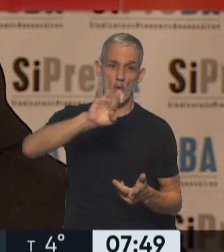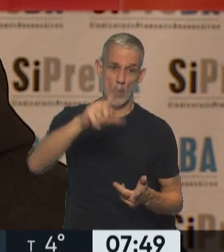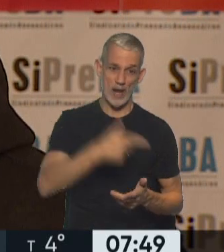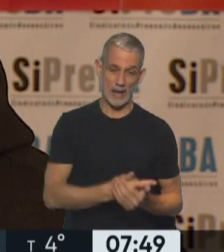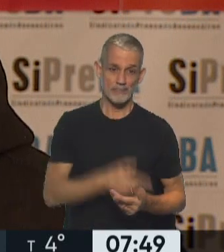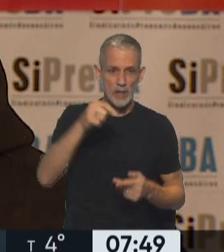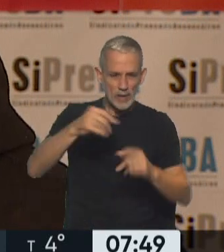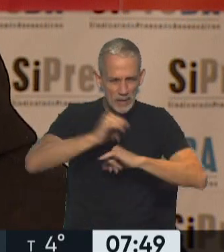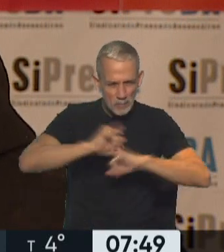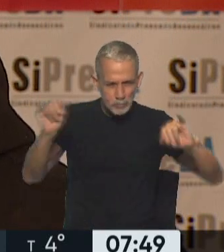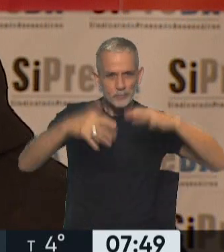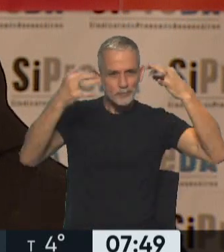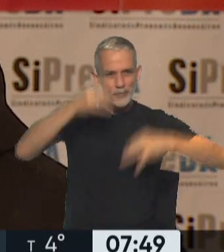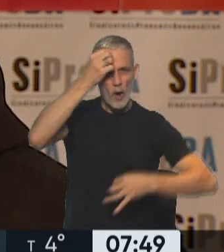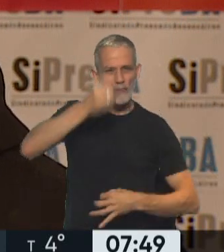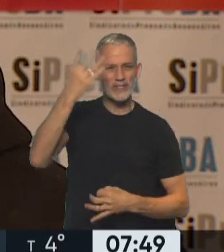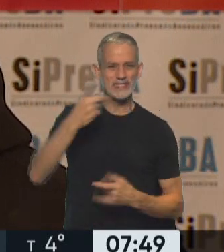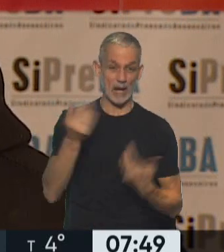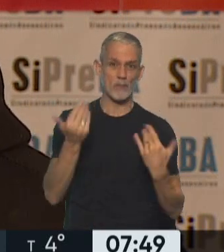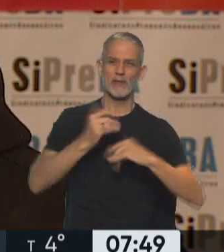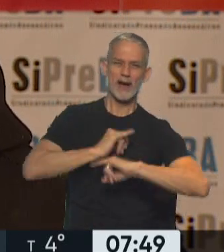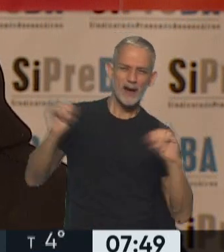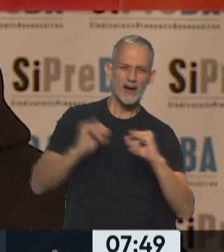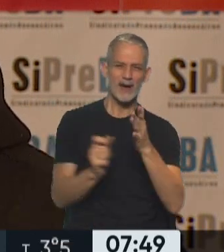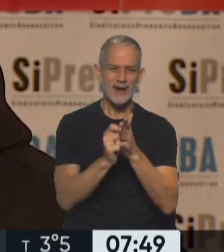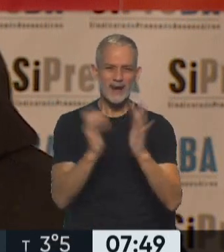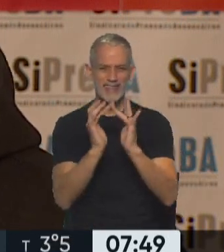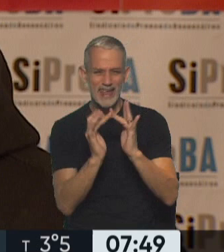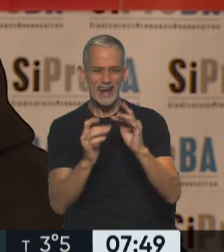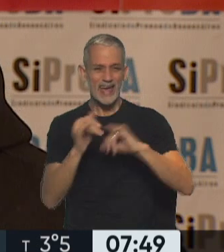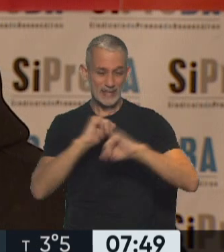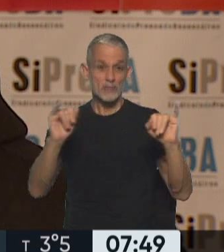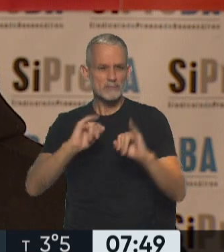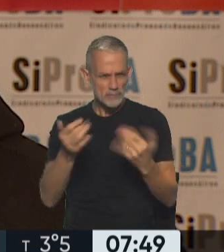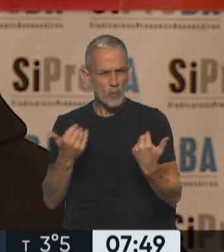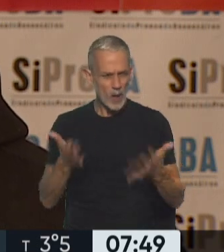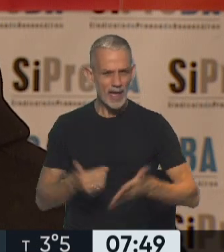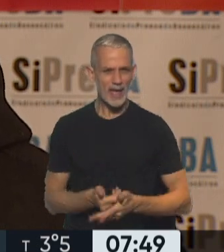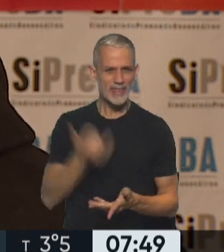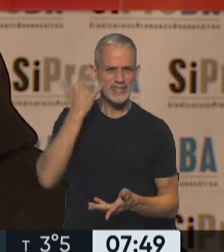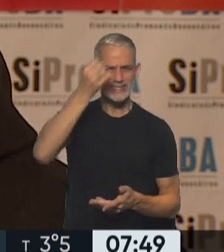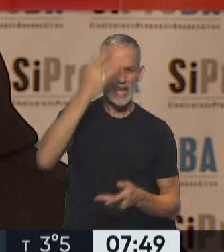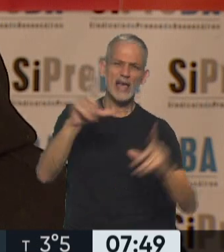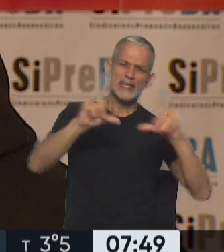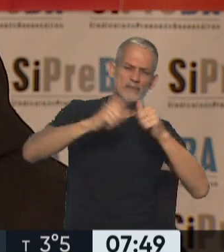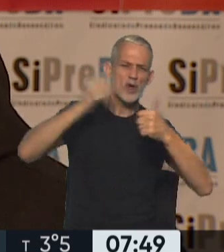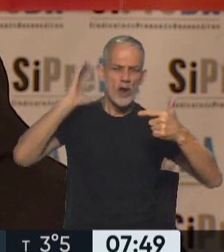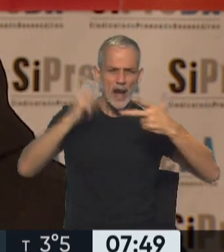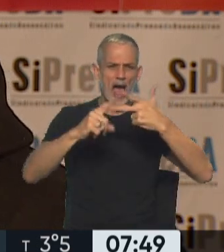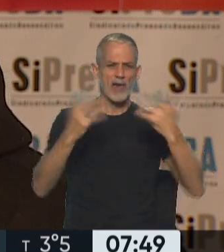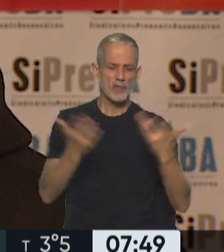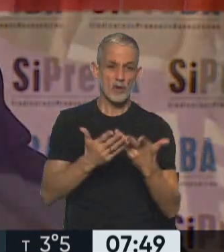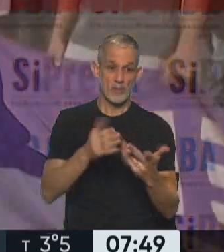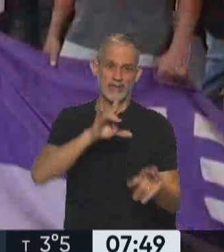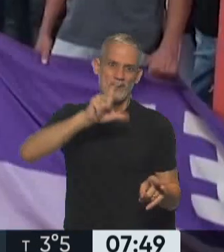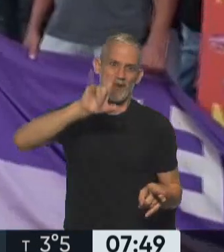la campaña electoral en Brasil, en donde se puede hacer campaña en las redes sociales, la tele, la radio, y claramente hablar